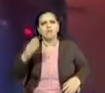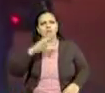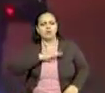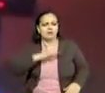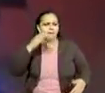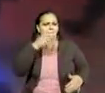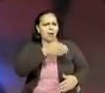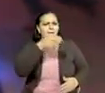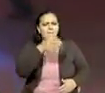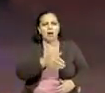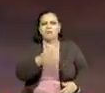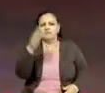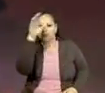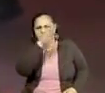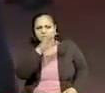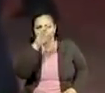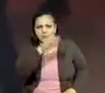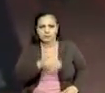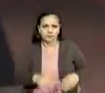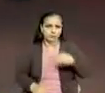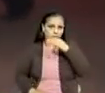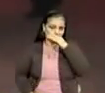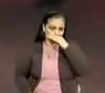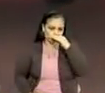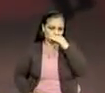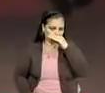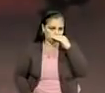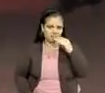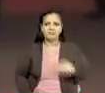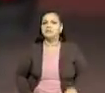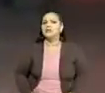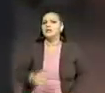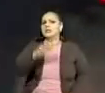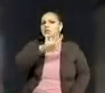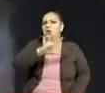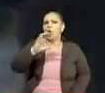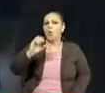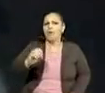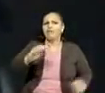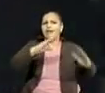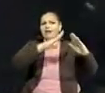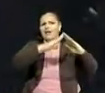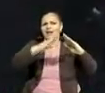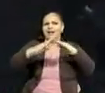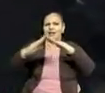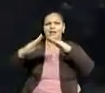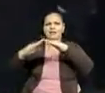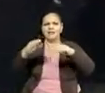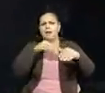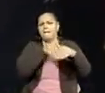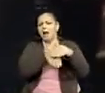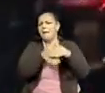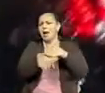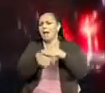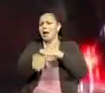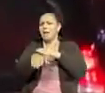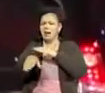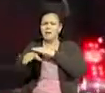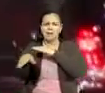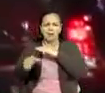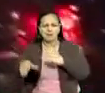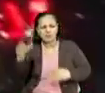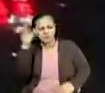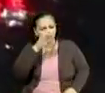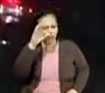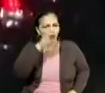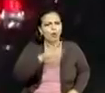Escuchen bien, al menos medio centenar de allanamientos realizó la policía en coordinación con la